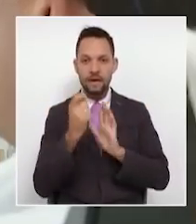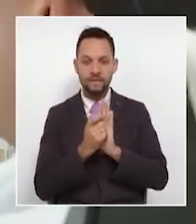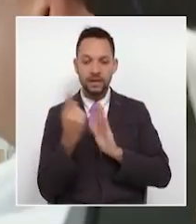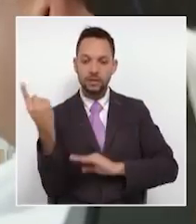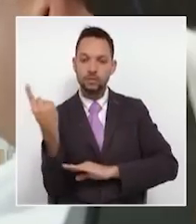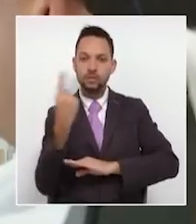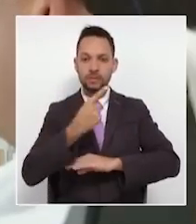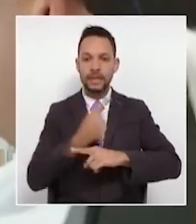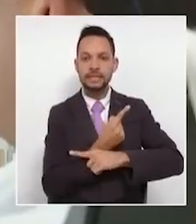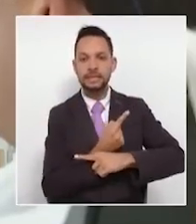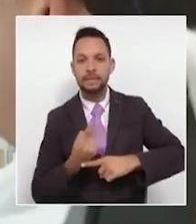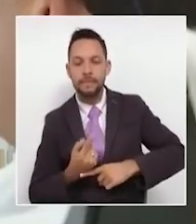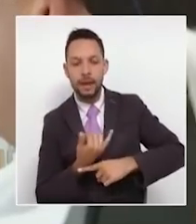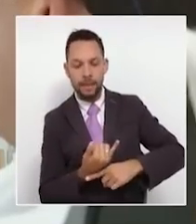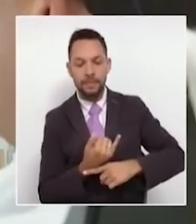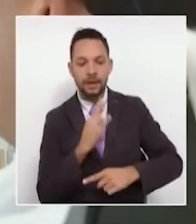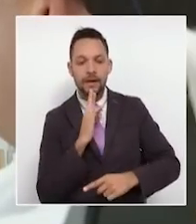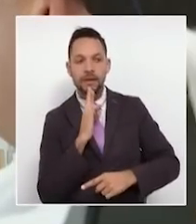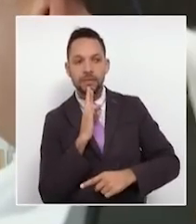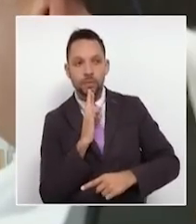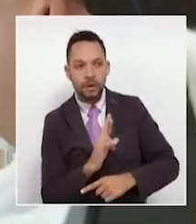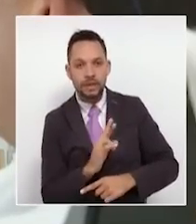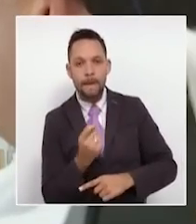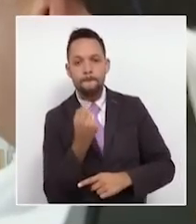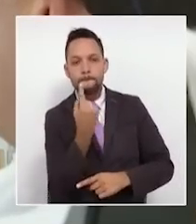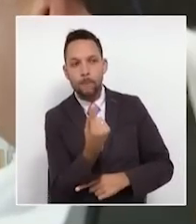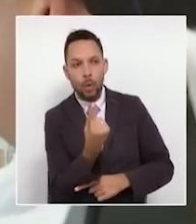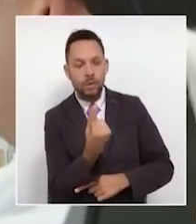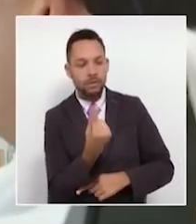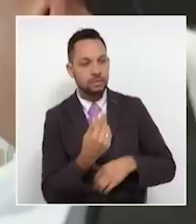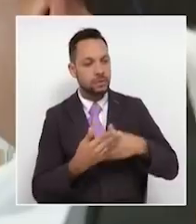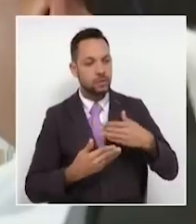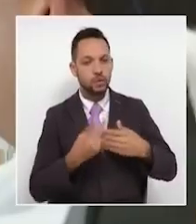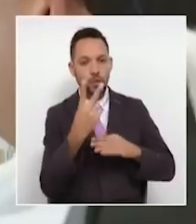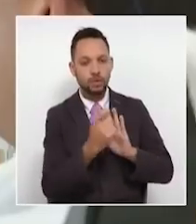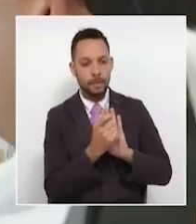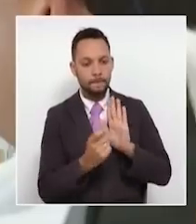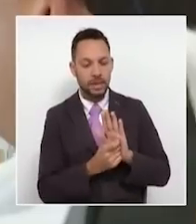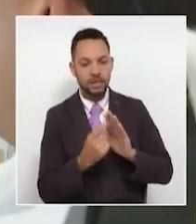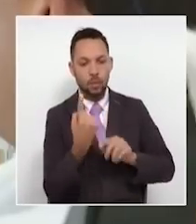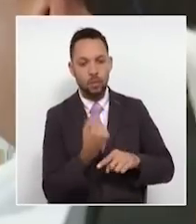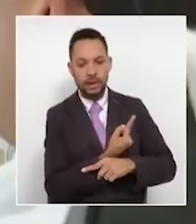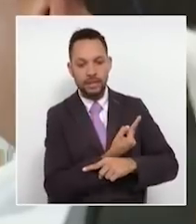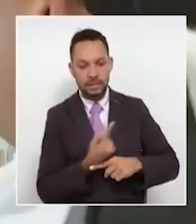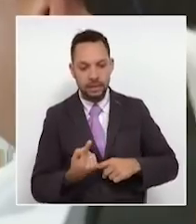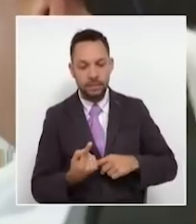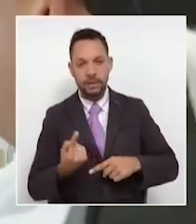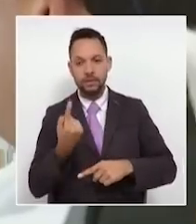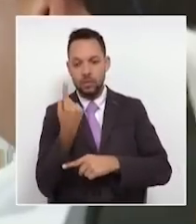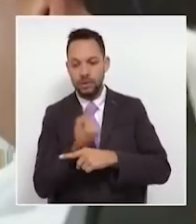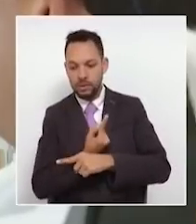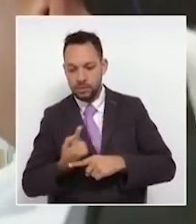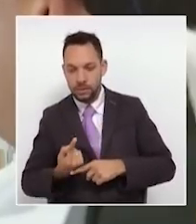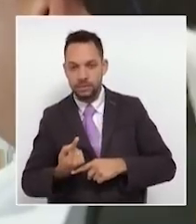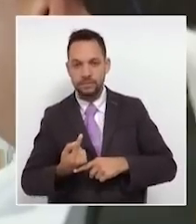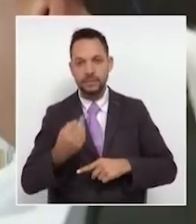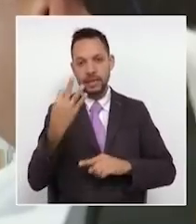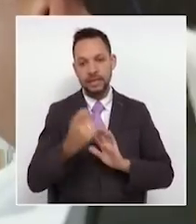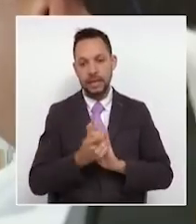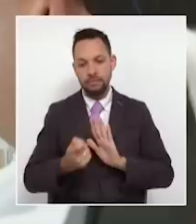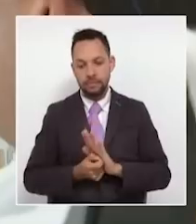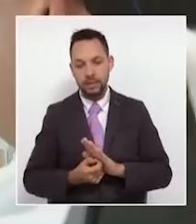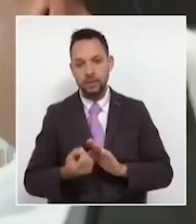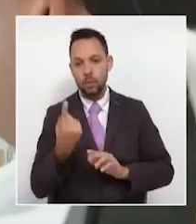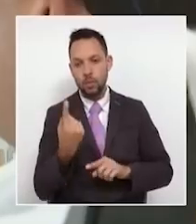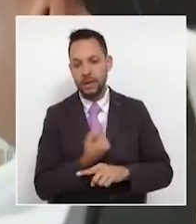tener resultados mínimo se habla de que sean dos veces por semana y de una manera más efectiva tres veces por semana